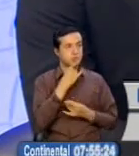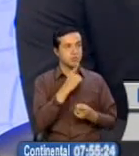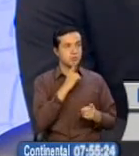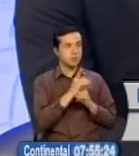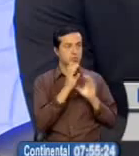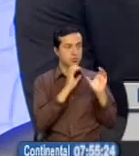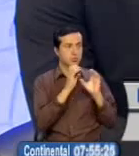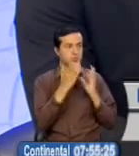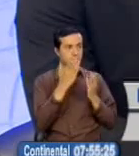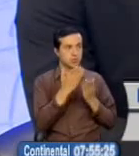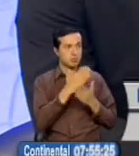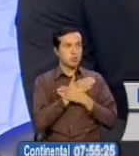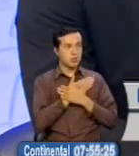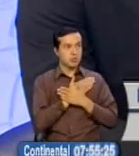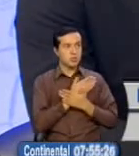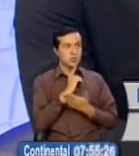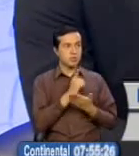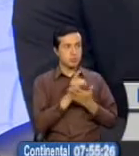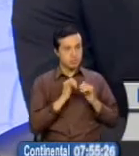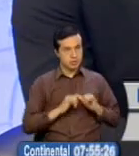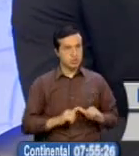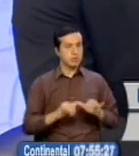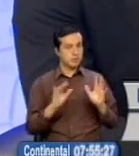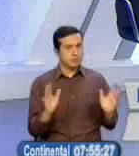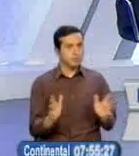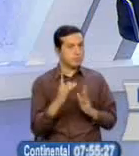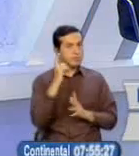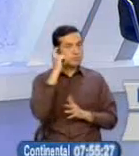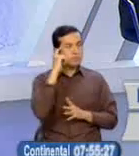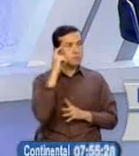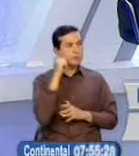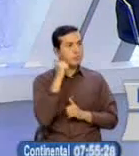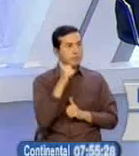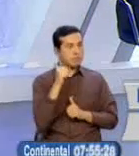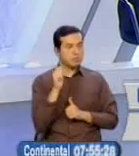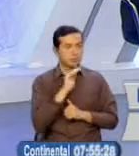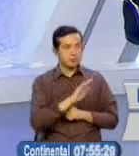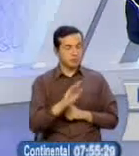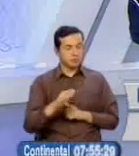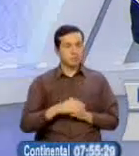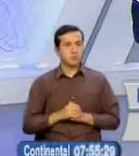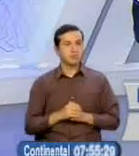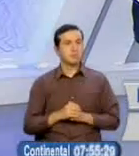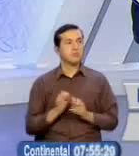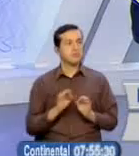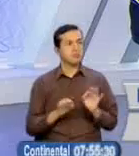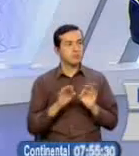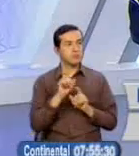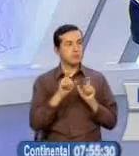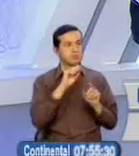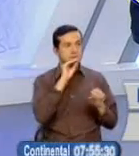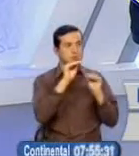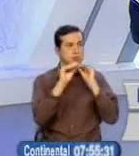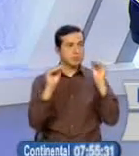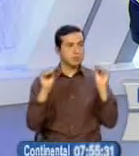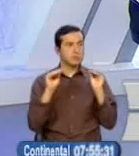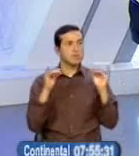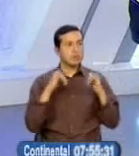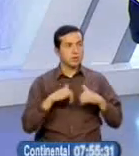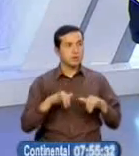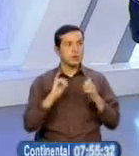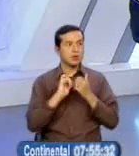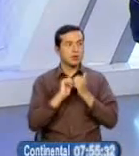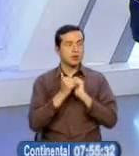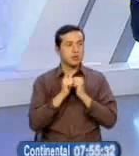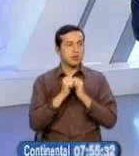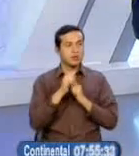conversar contigo, Rodolfo. Los felicito realmente. Sigan haciéndolo porque me parece fantástico lo que están haciendo. Y qué bueno para que la gente tenga la oportunidad de seguir haciendo deporte y lo